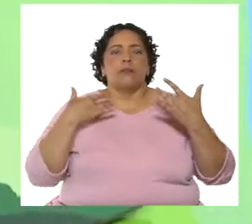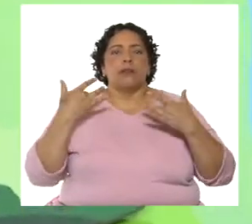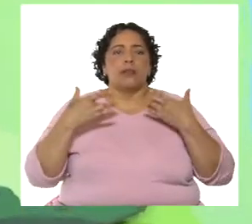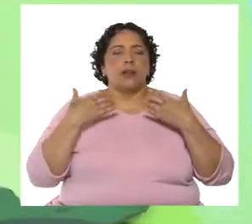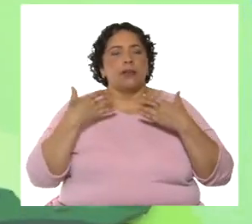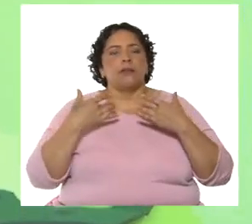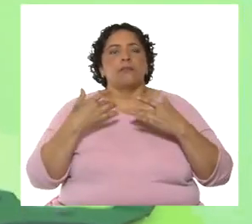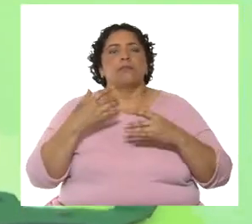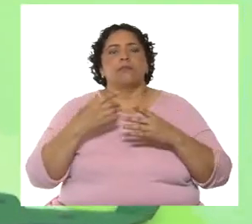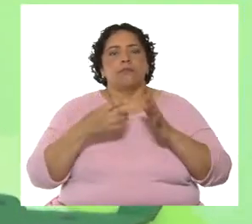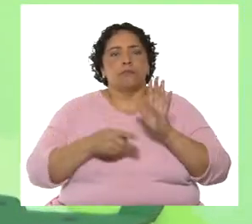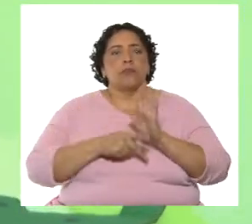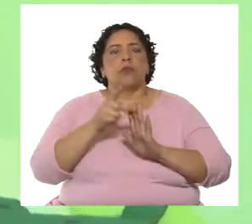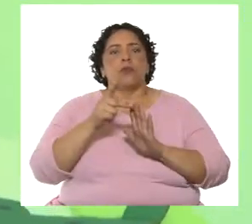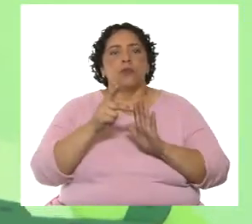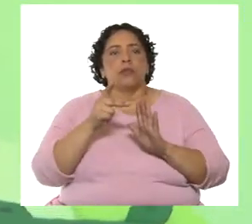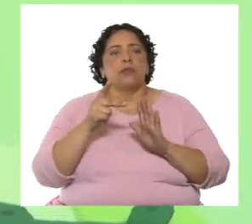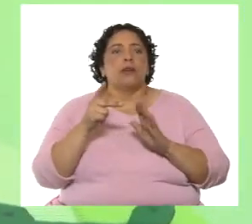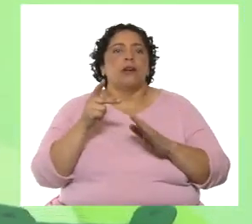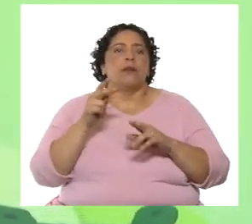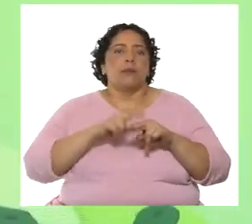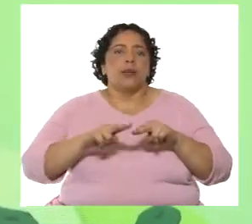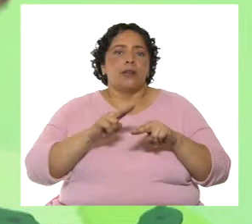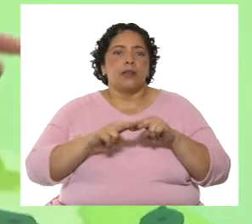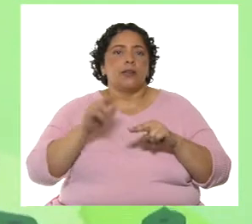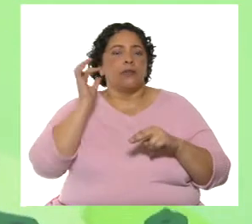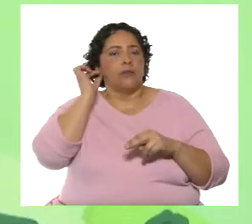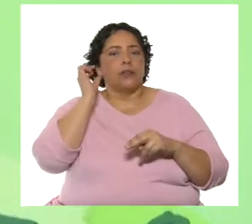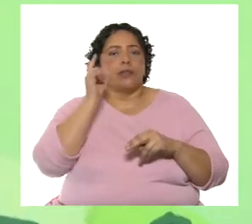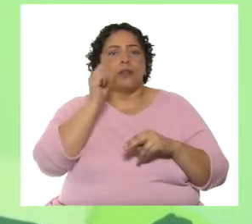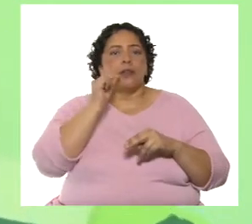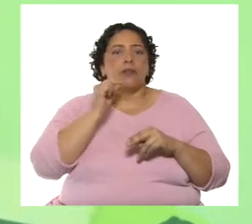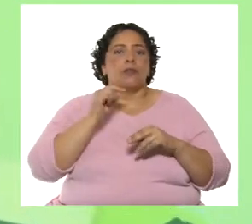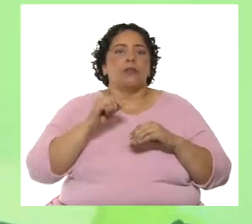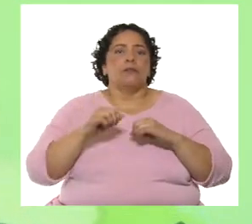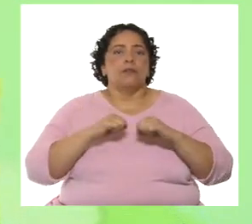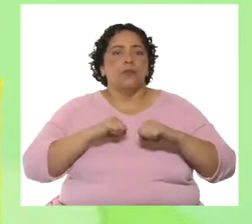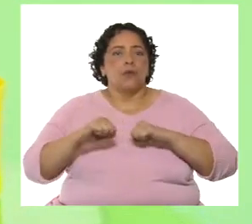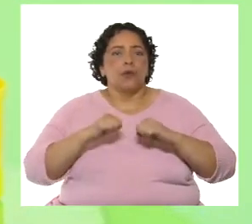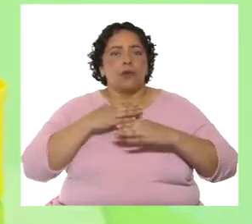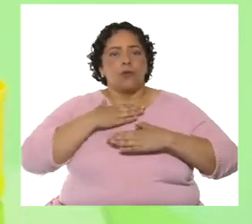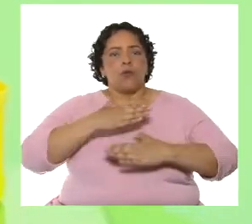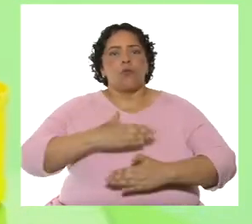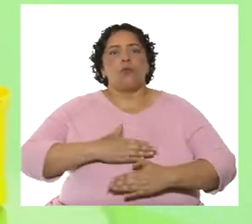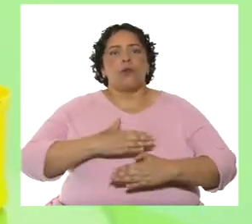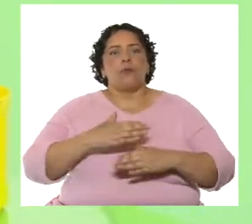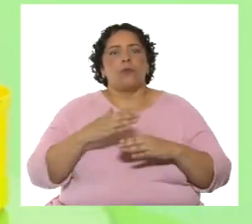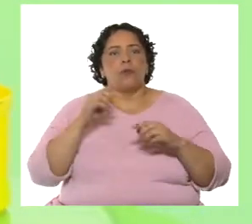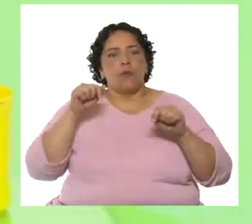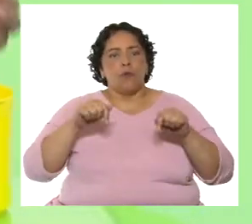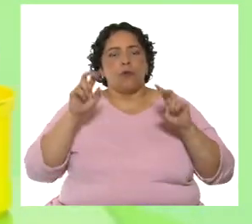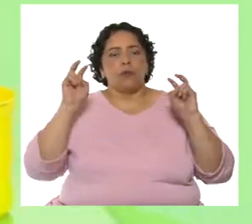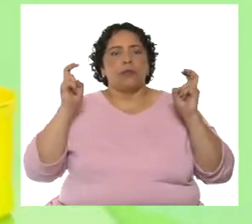muy productivas para las niñas y niños, moviendo nuestro cuerpo.